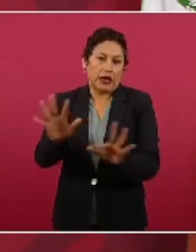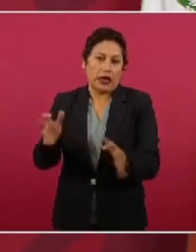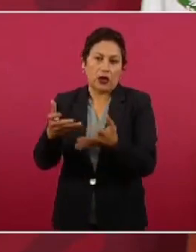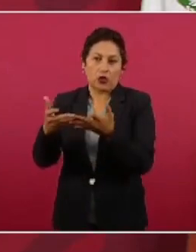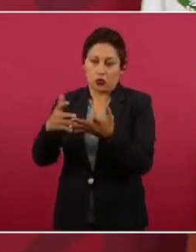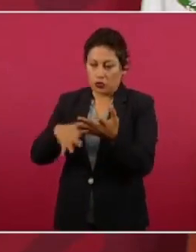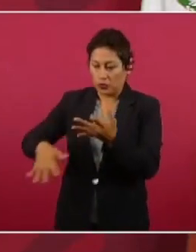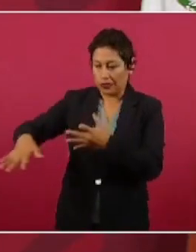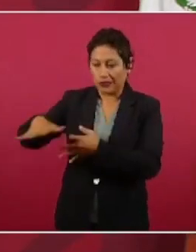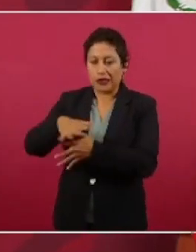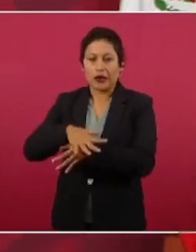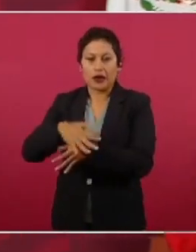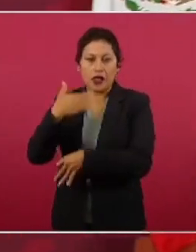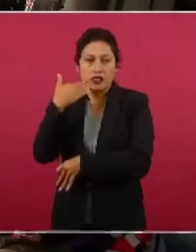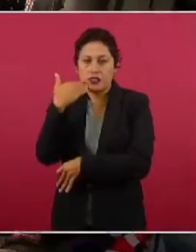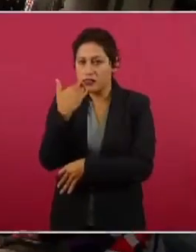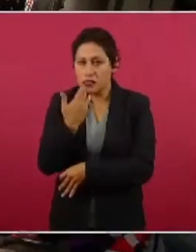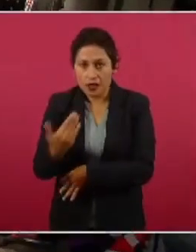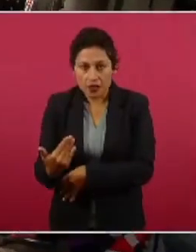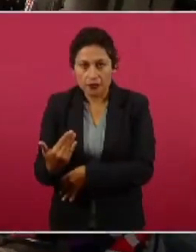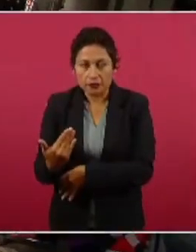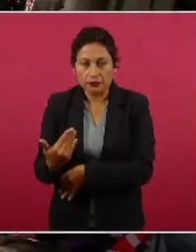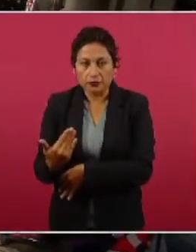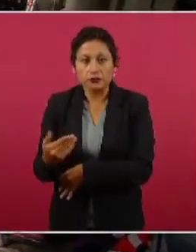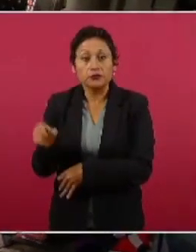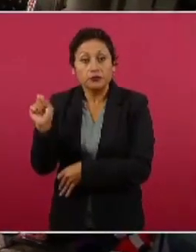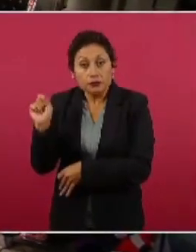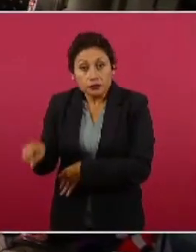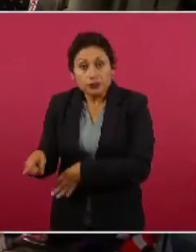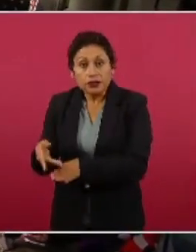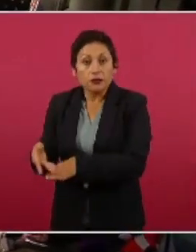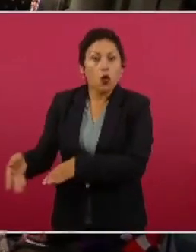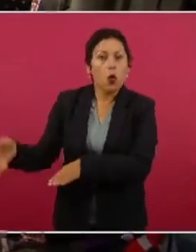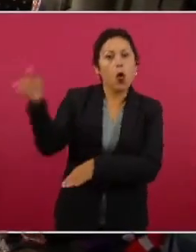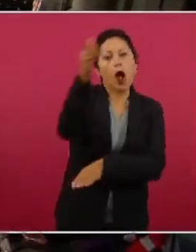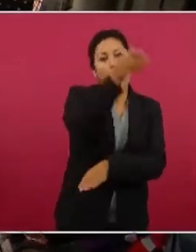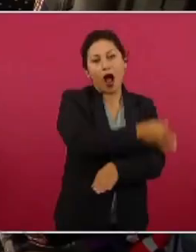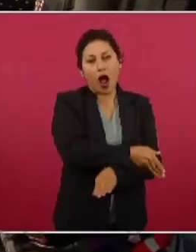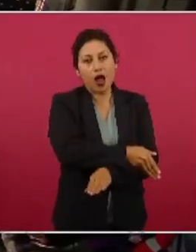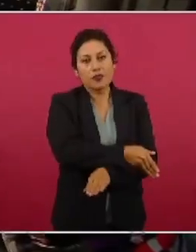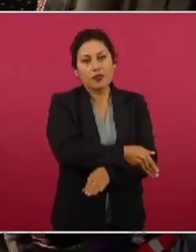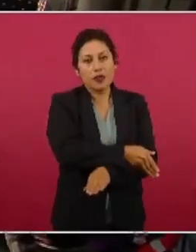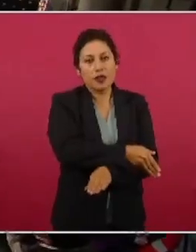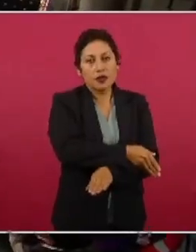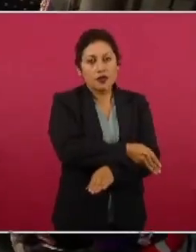no hicieron el trabajo de cimentación adecuado.